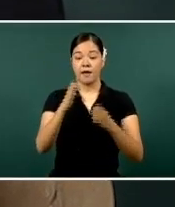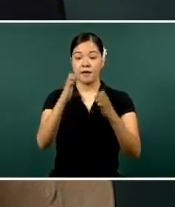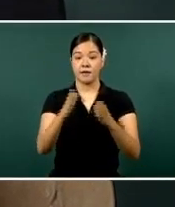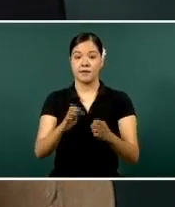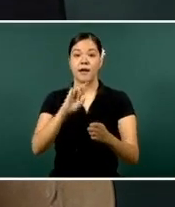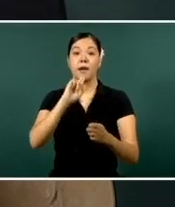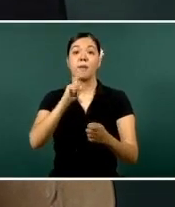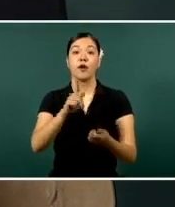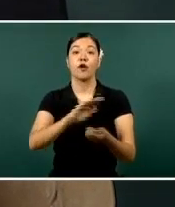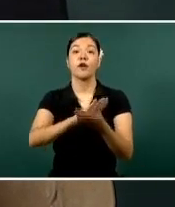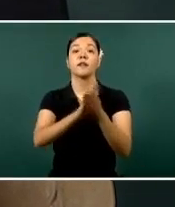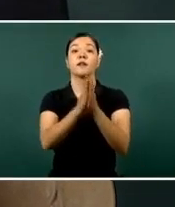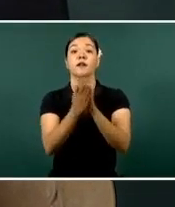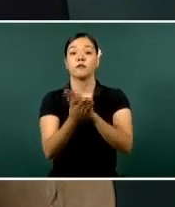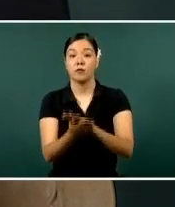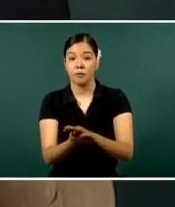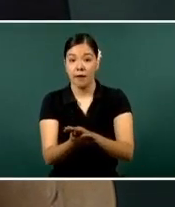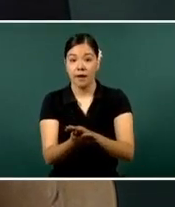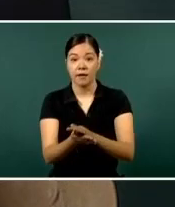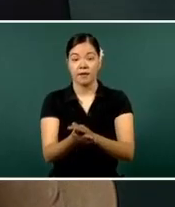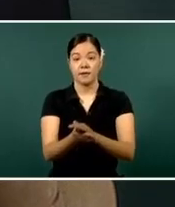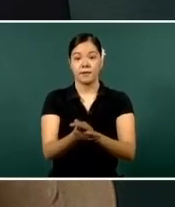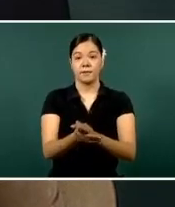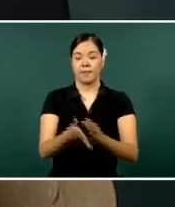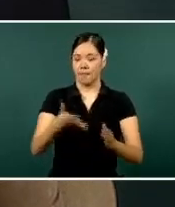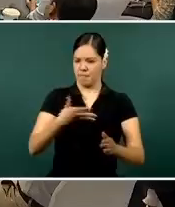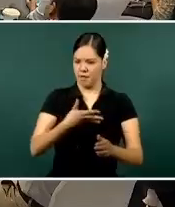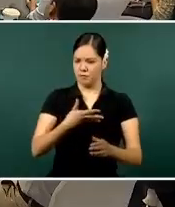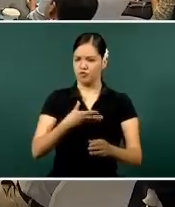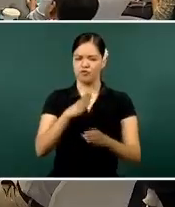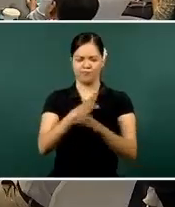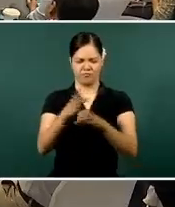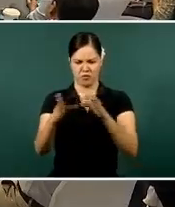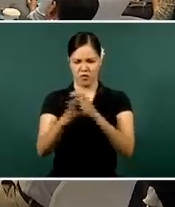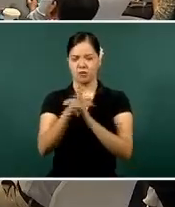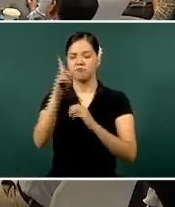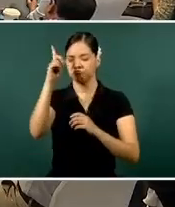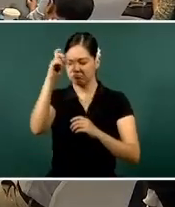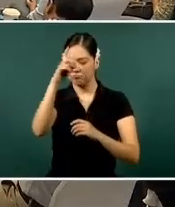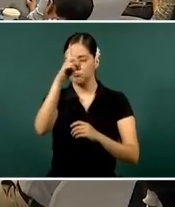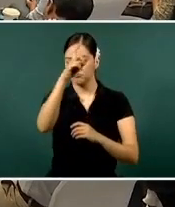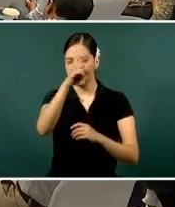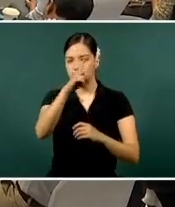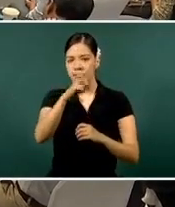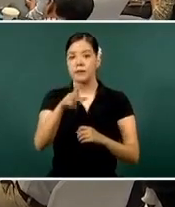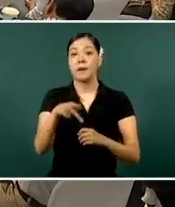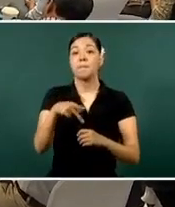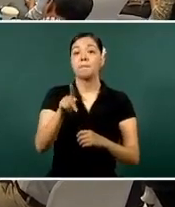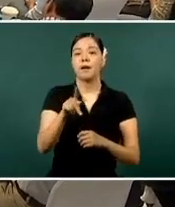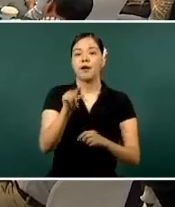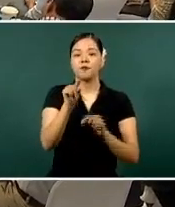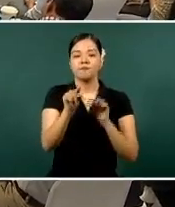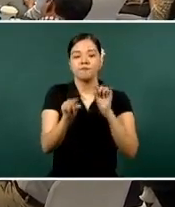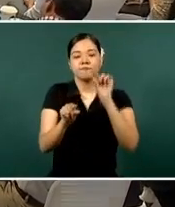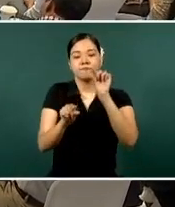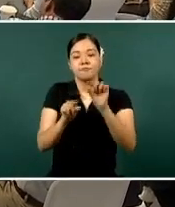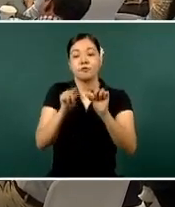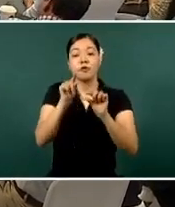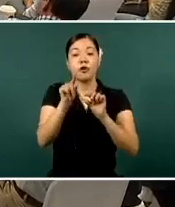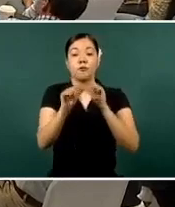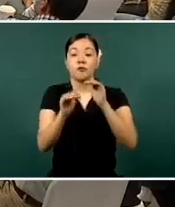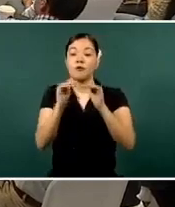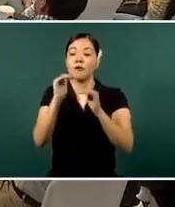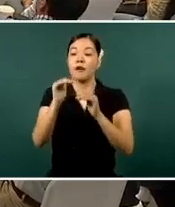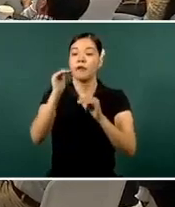los mejores resultados. Tenemos retos importantes en materia de seguridad, hemos avanzado indudablemente, pero